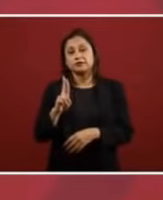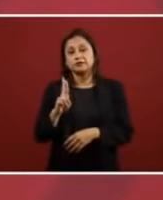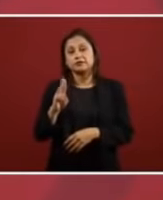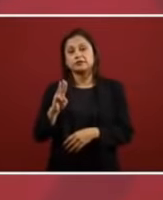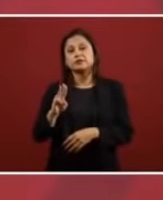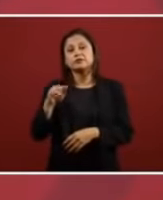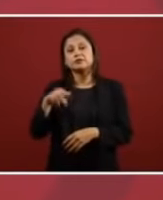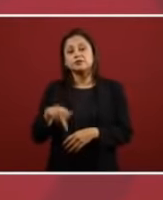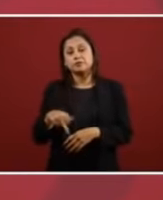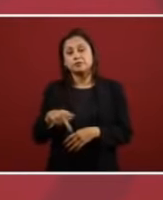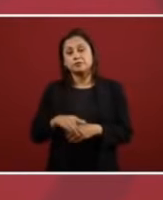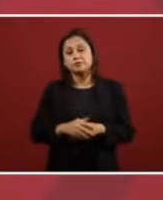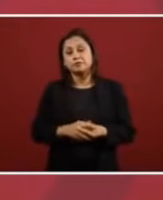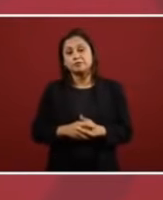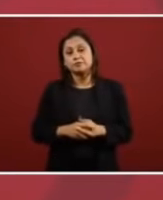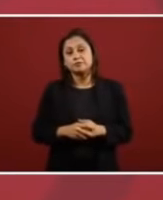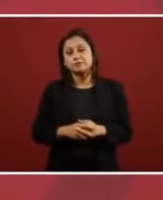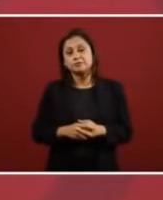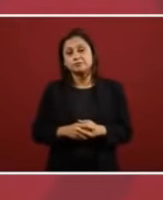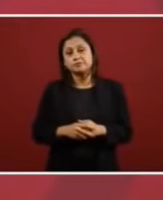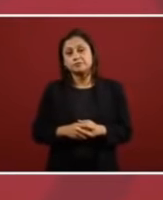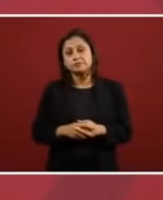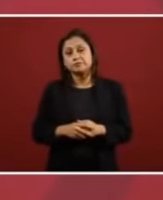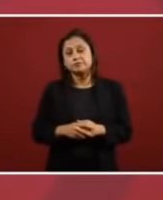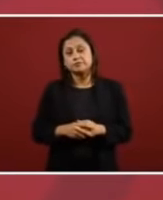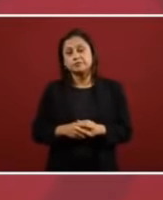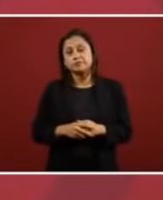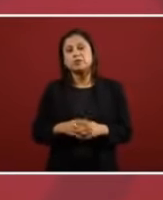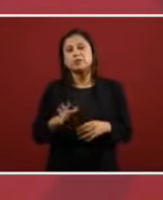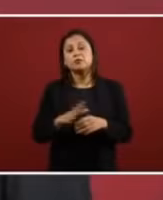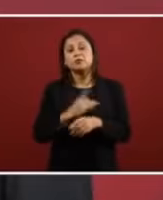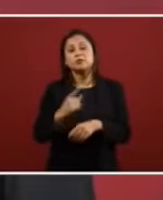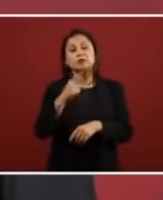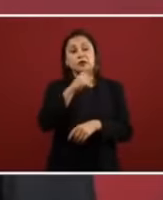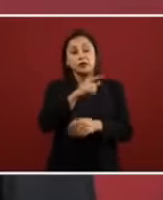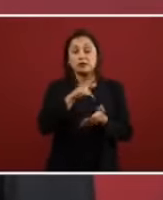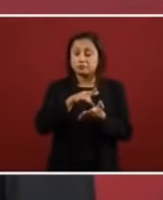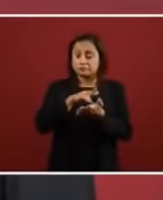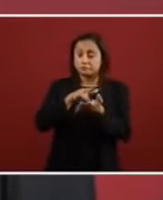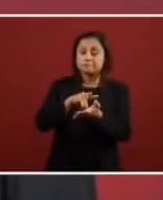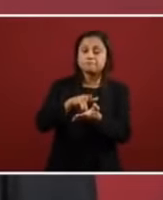su a disposición de apoyar